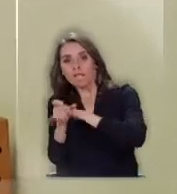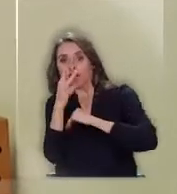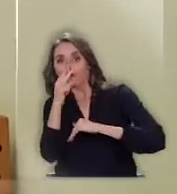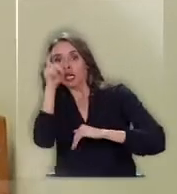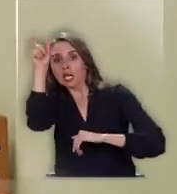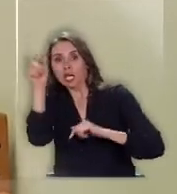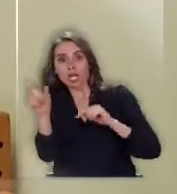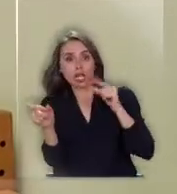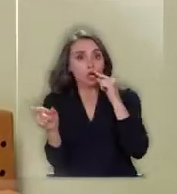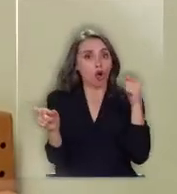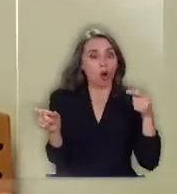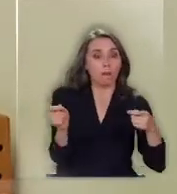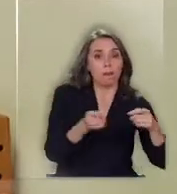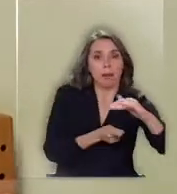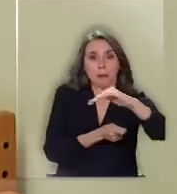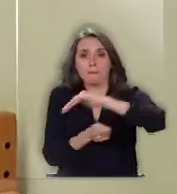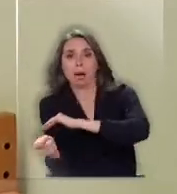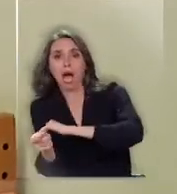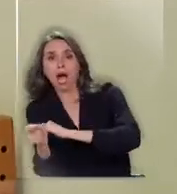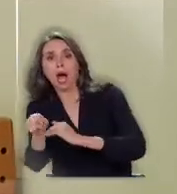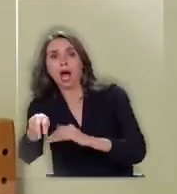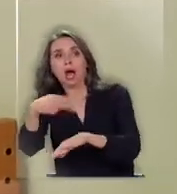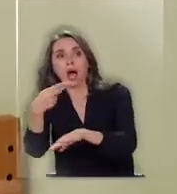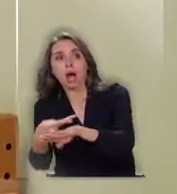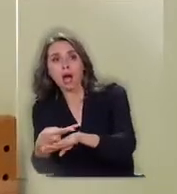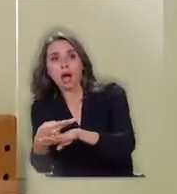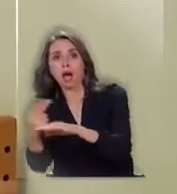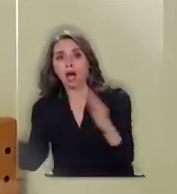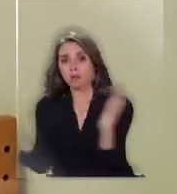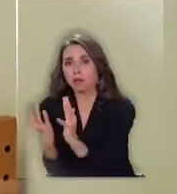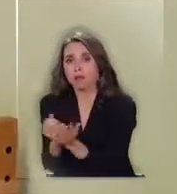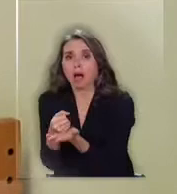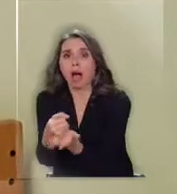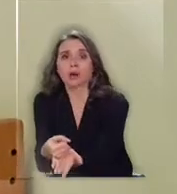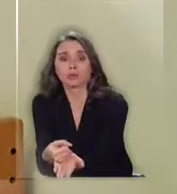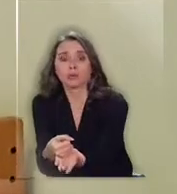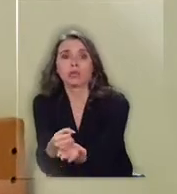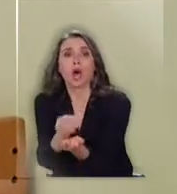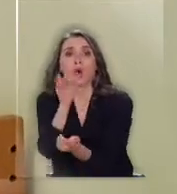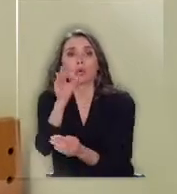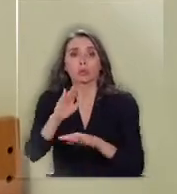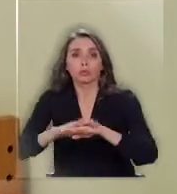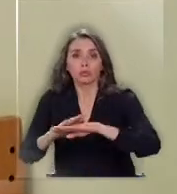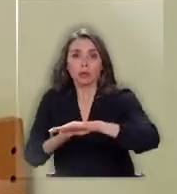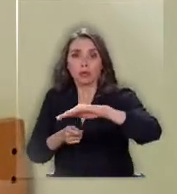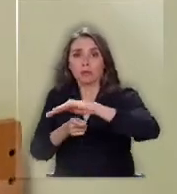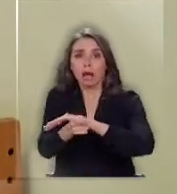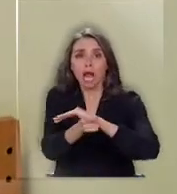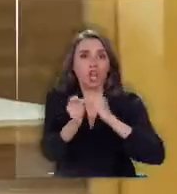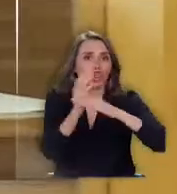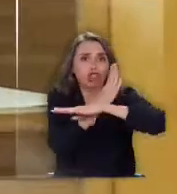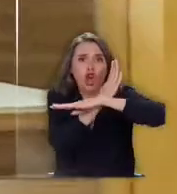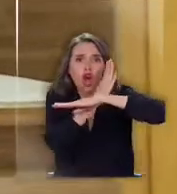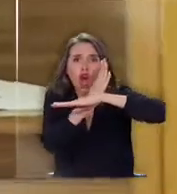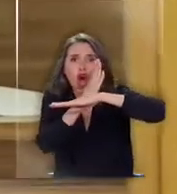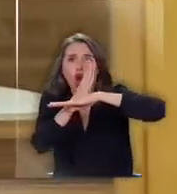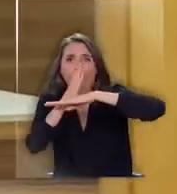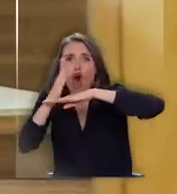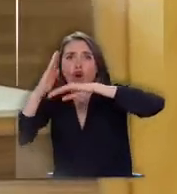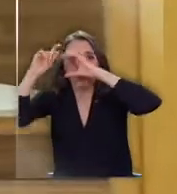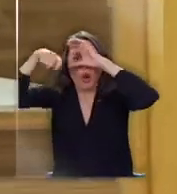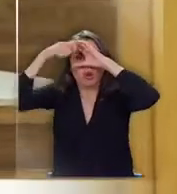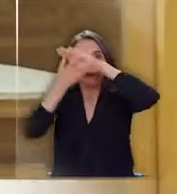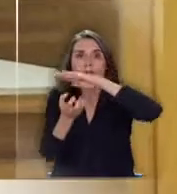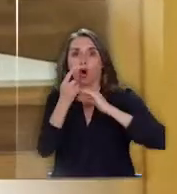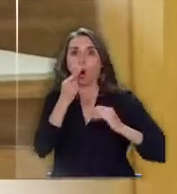víctima ya está tirada en el suelo y está siendo socorrida por otras personas. El momento preciso del ataque no está cortado, está todo grabado. Comerciante